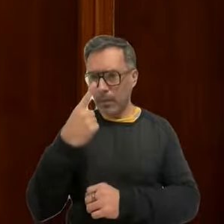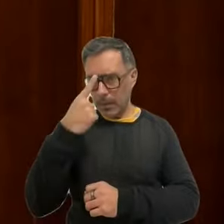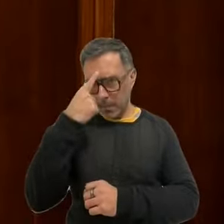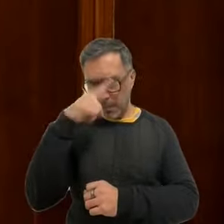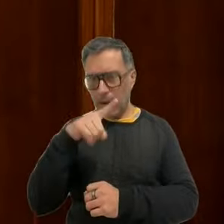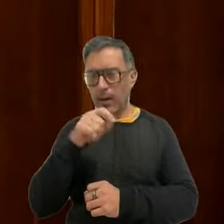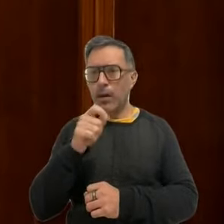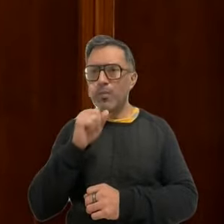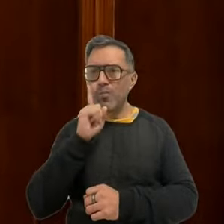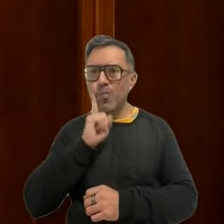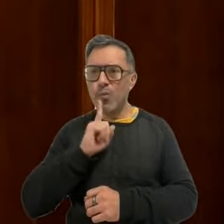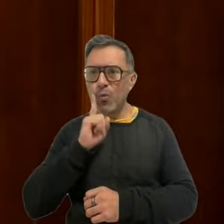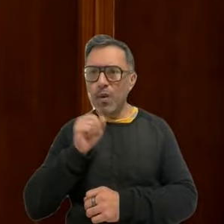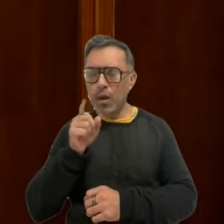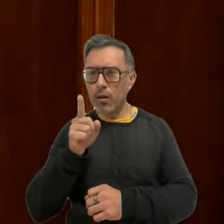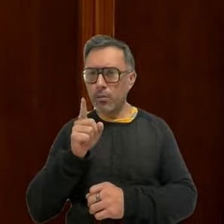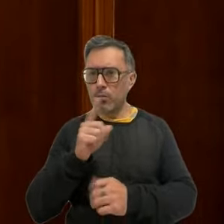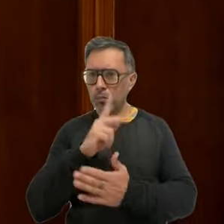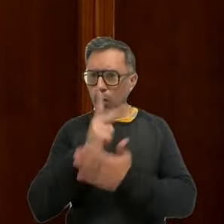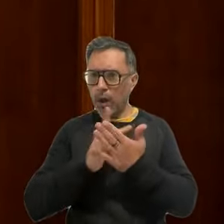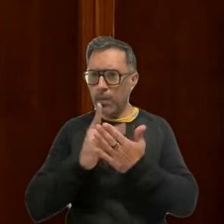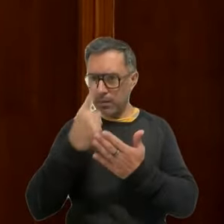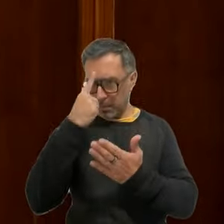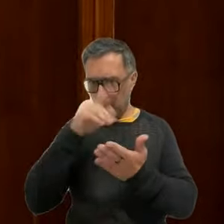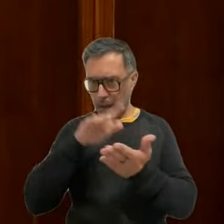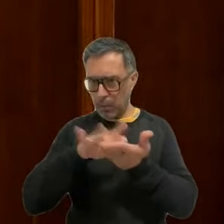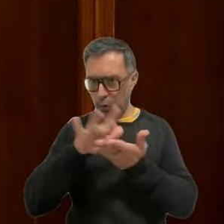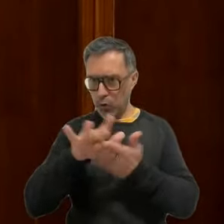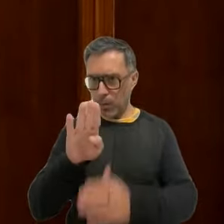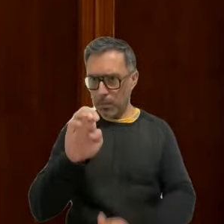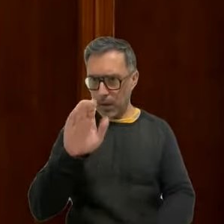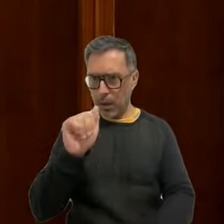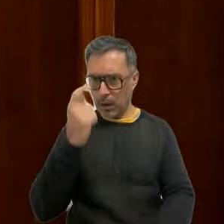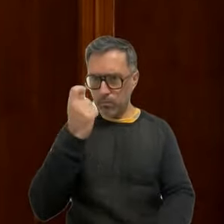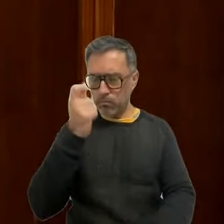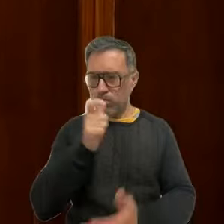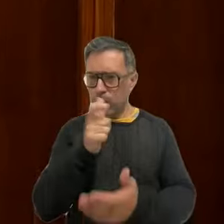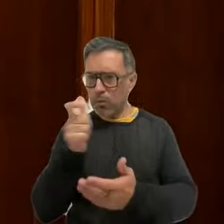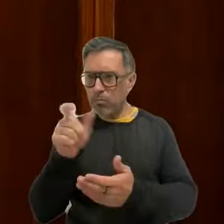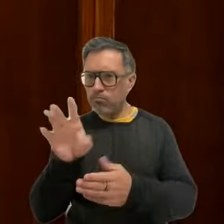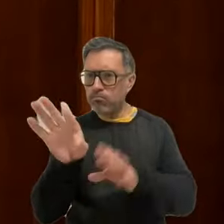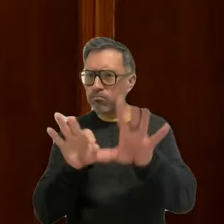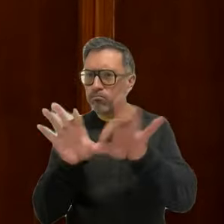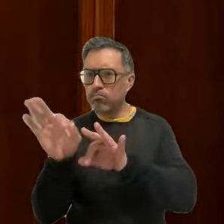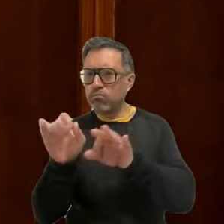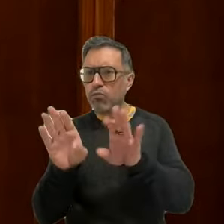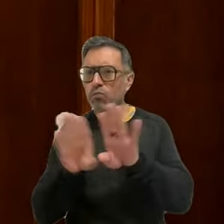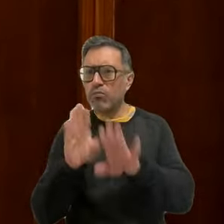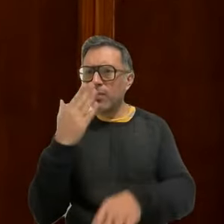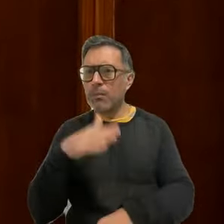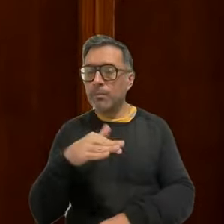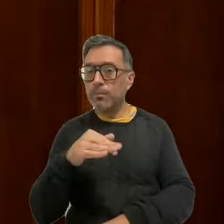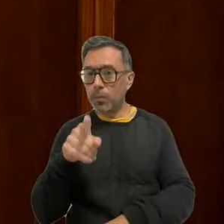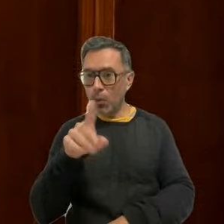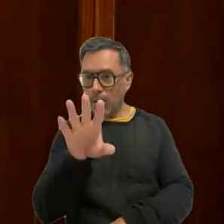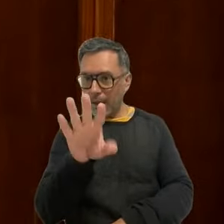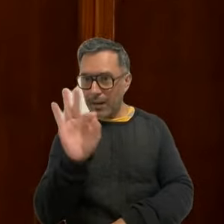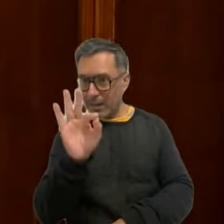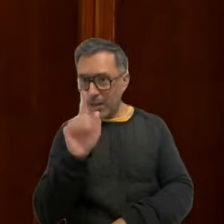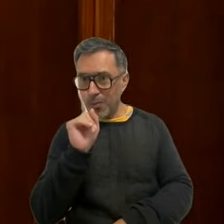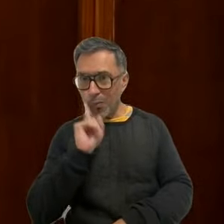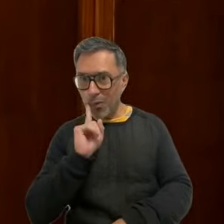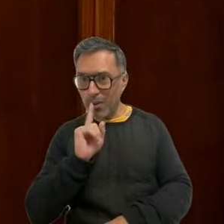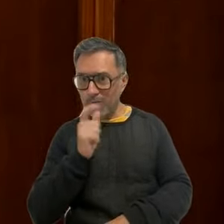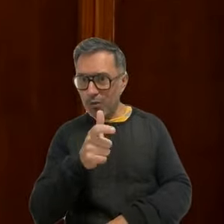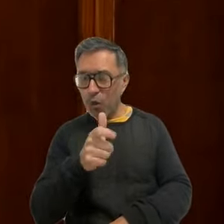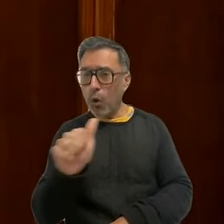selección en los programas de apoyo específicamente Cómo asegurar que Los criterios de elegibilidad No dejen